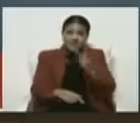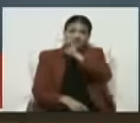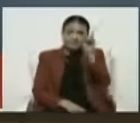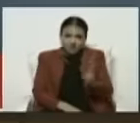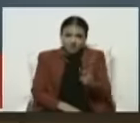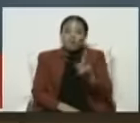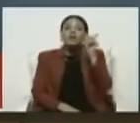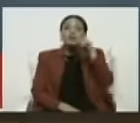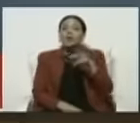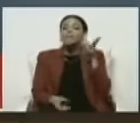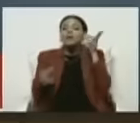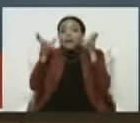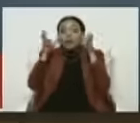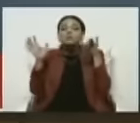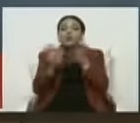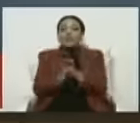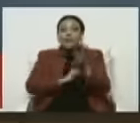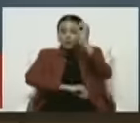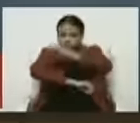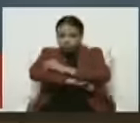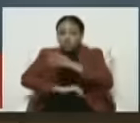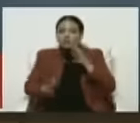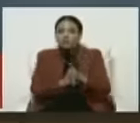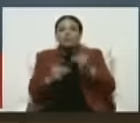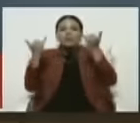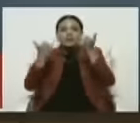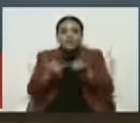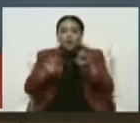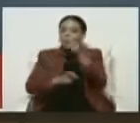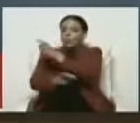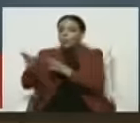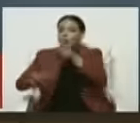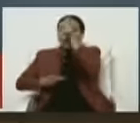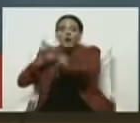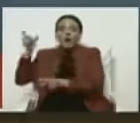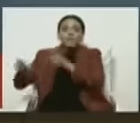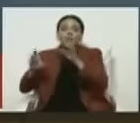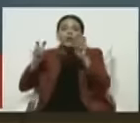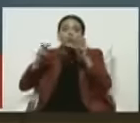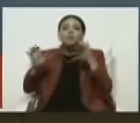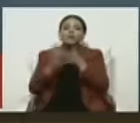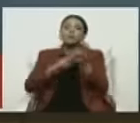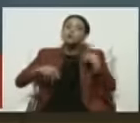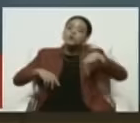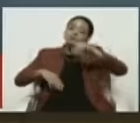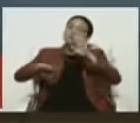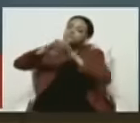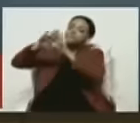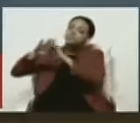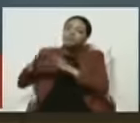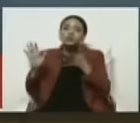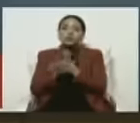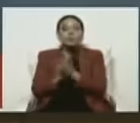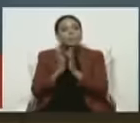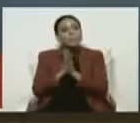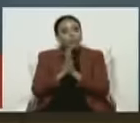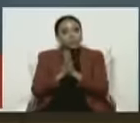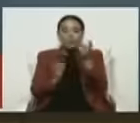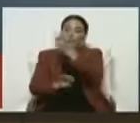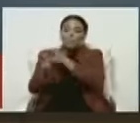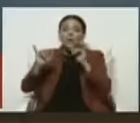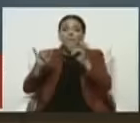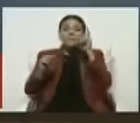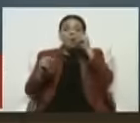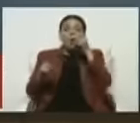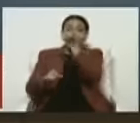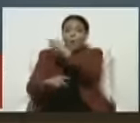hagan caso inmediato de estas nuevas solicitudes de alerta roja, que son 48,